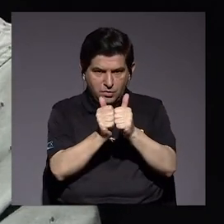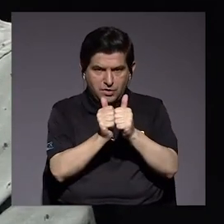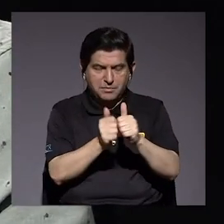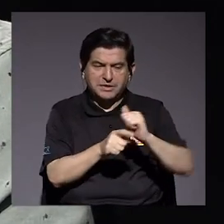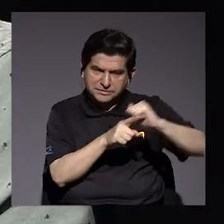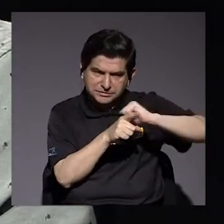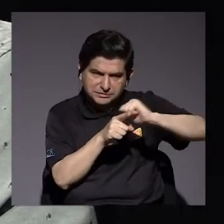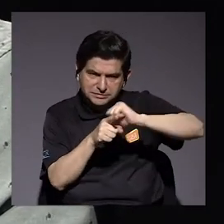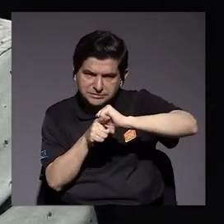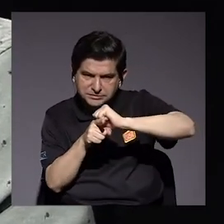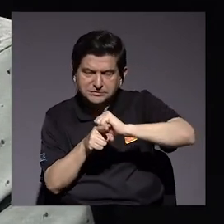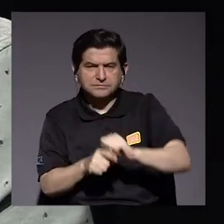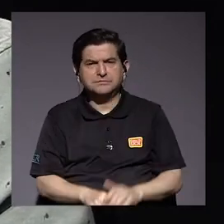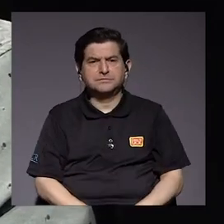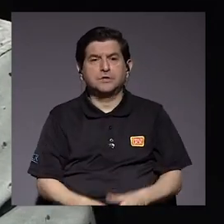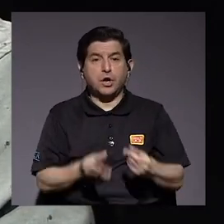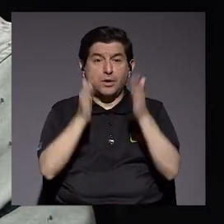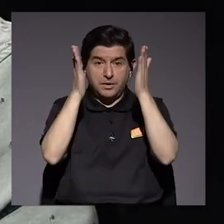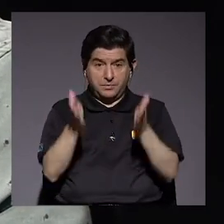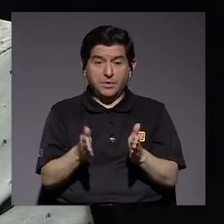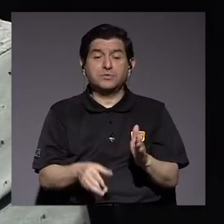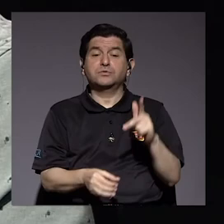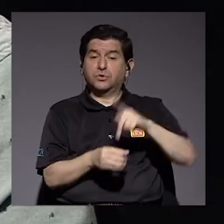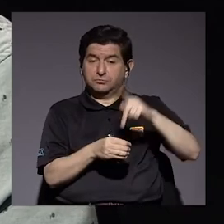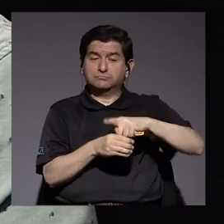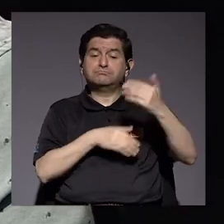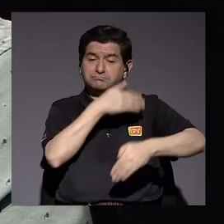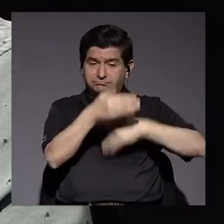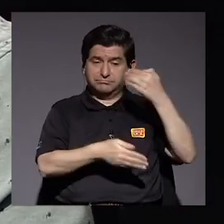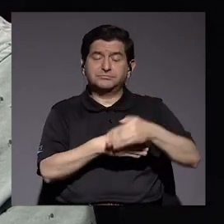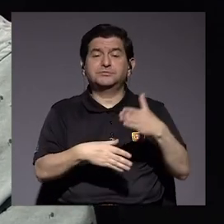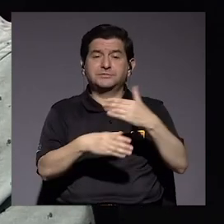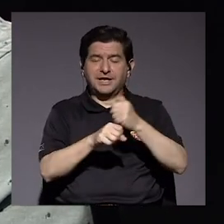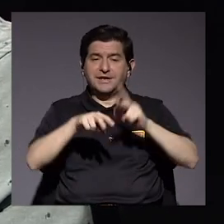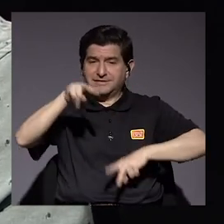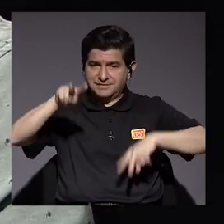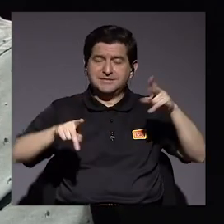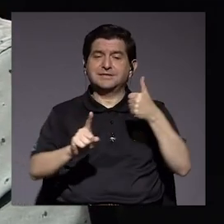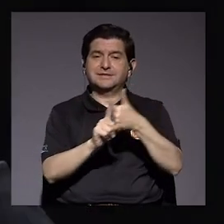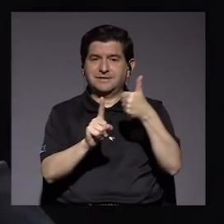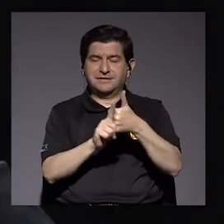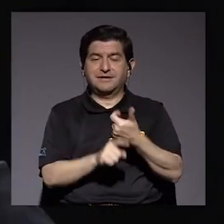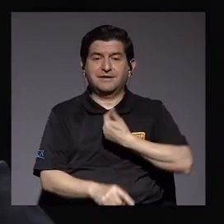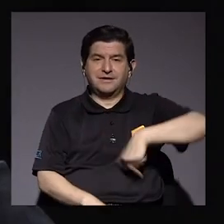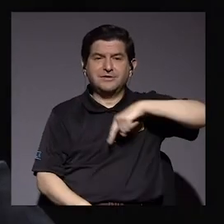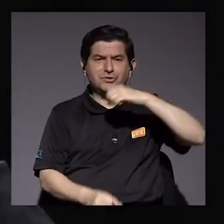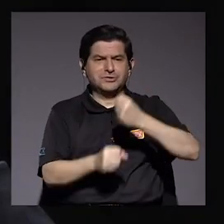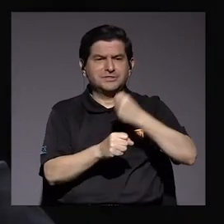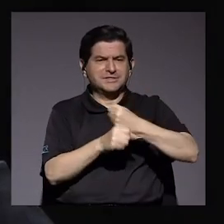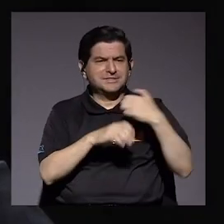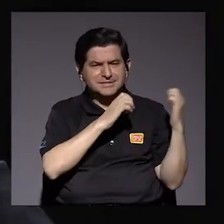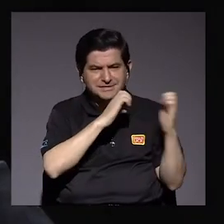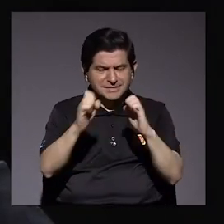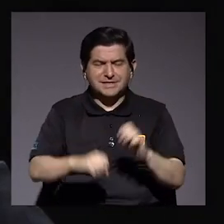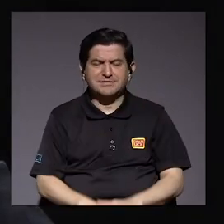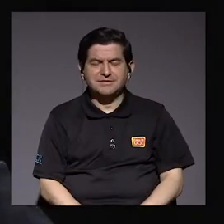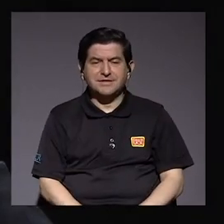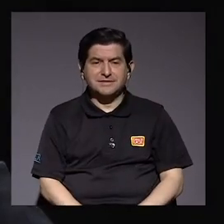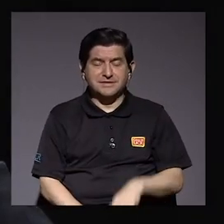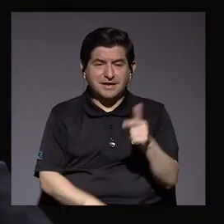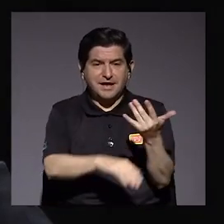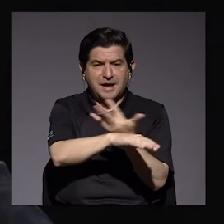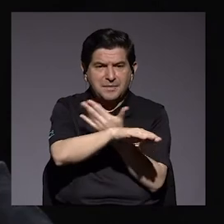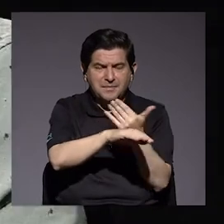al productor con capacitación, sino que el productor se ha involucrado en el proceso de generar las variedades. Entonces nosotros trabajamos una estrategia que es